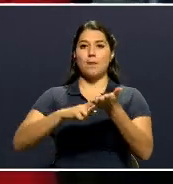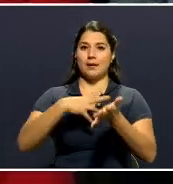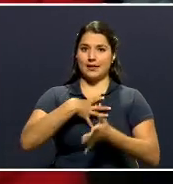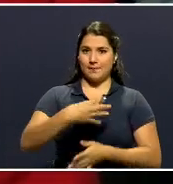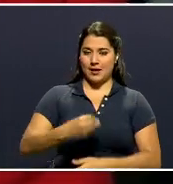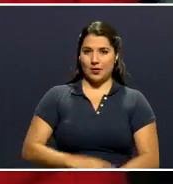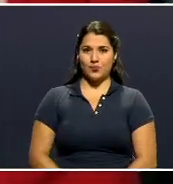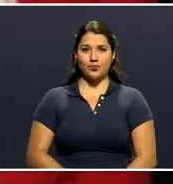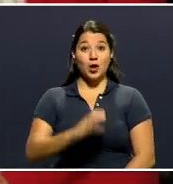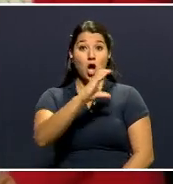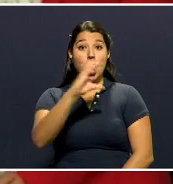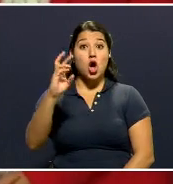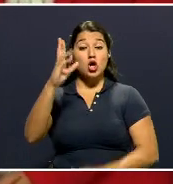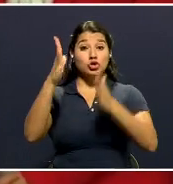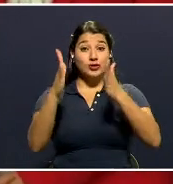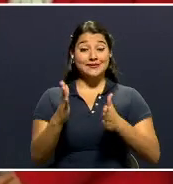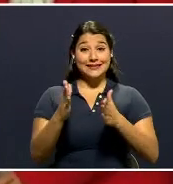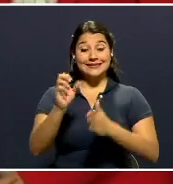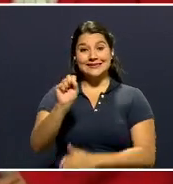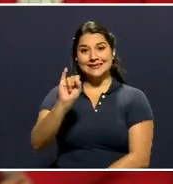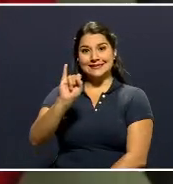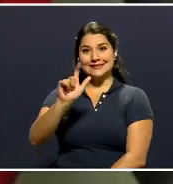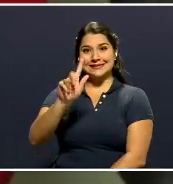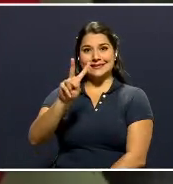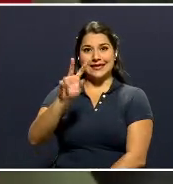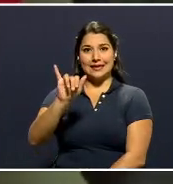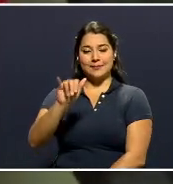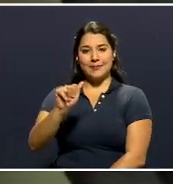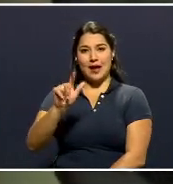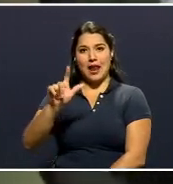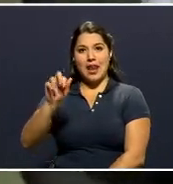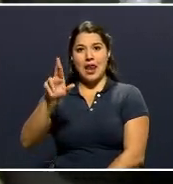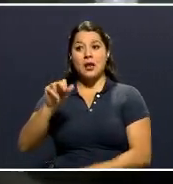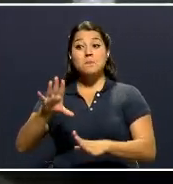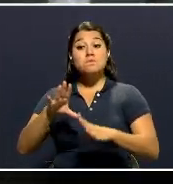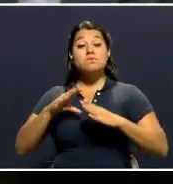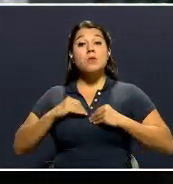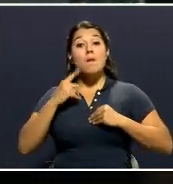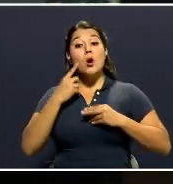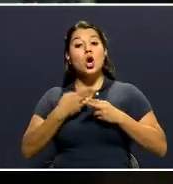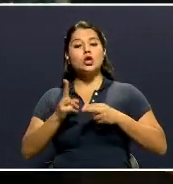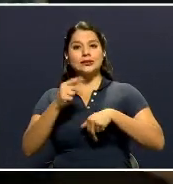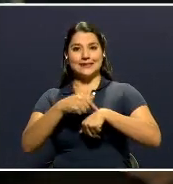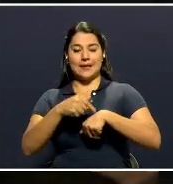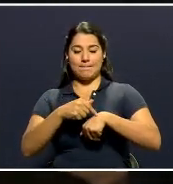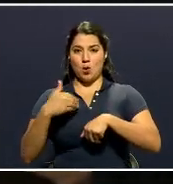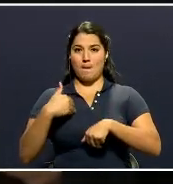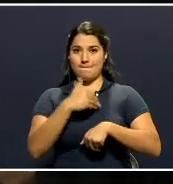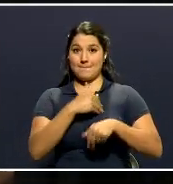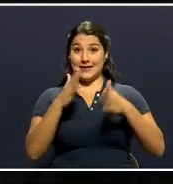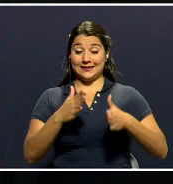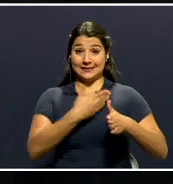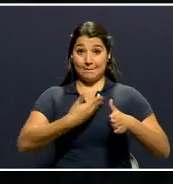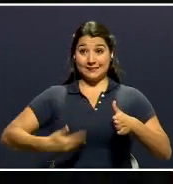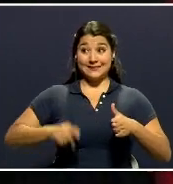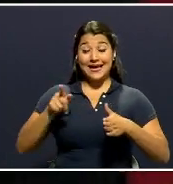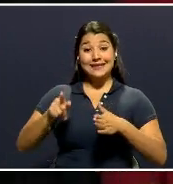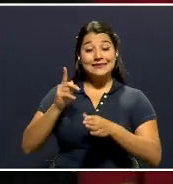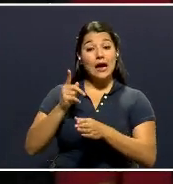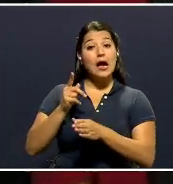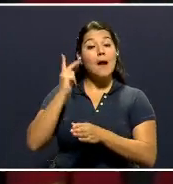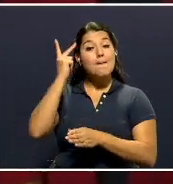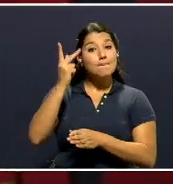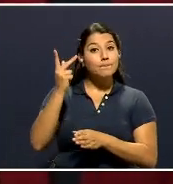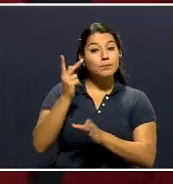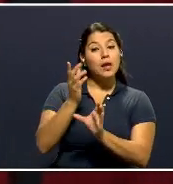La costarricense Silvia Lara Povedano asumió de manera interina el Ministerio de la Presidencia. Ella es política y socióloga. Lara se